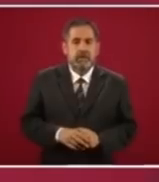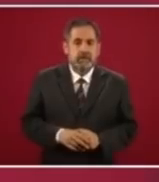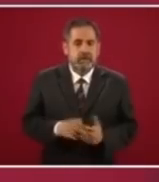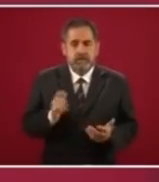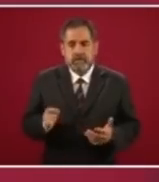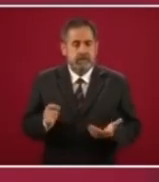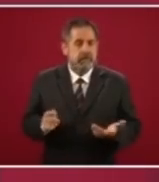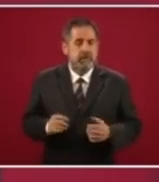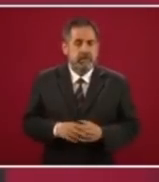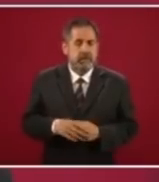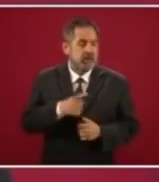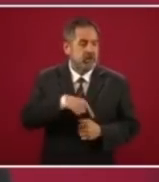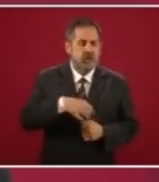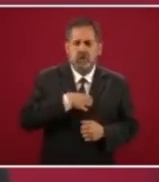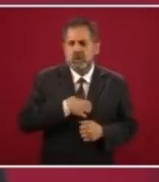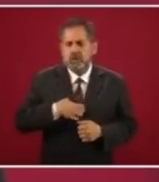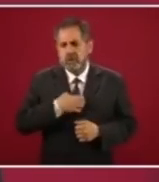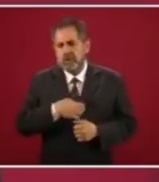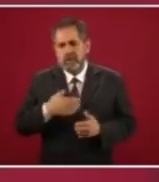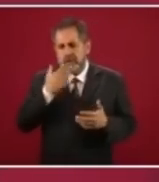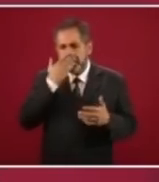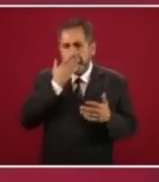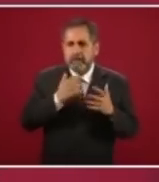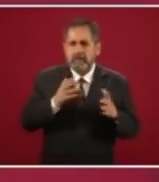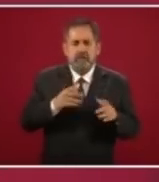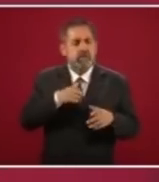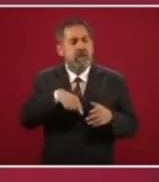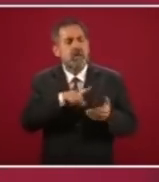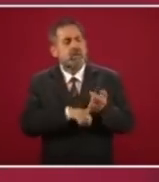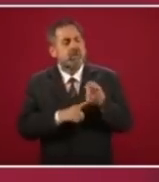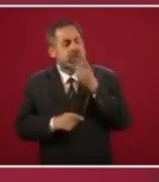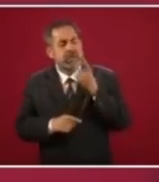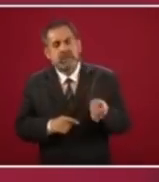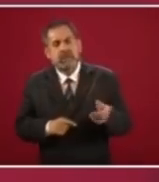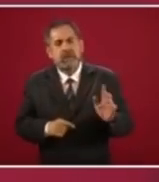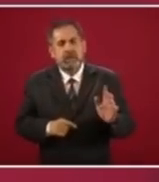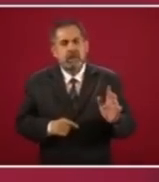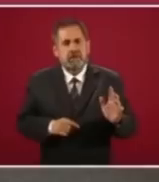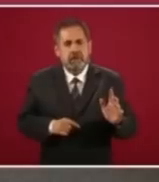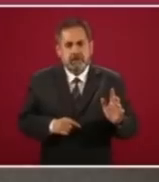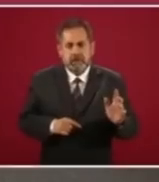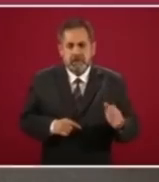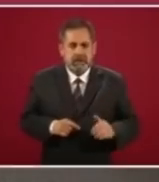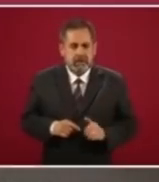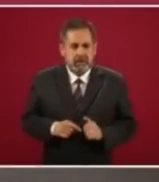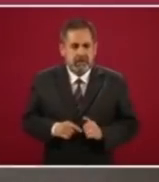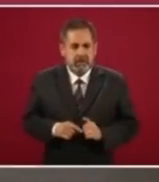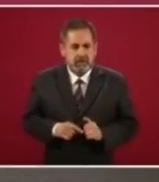están contentos. Algunos de ellos dijeron que,